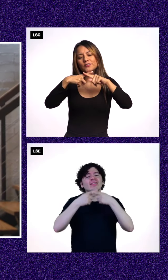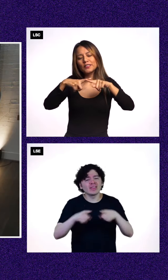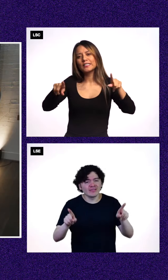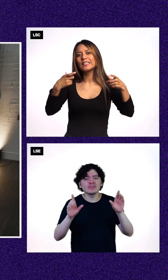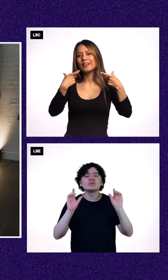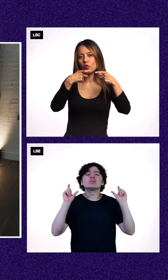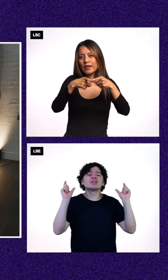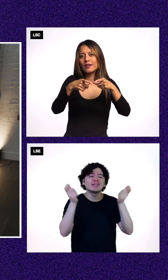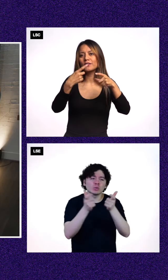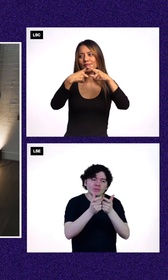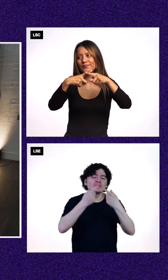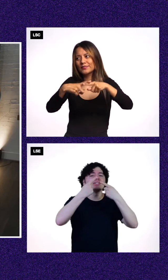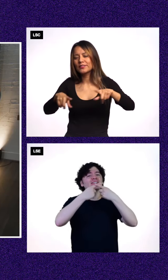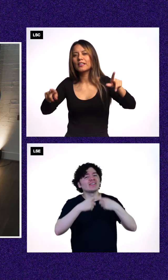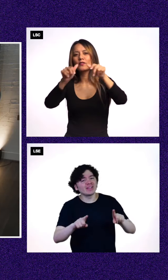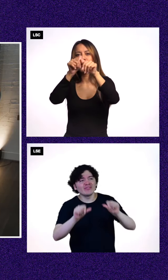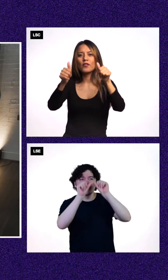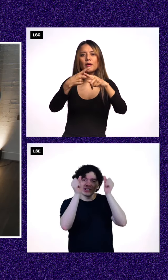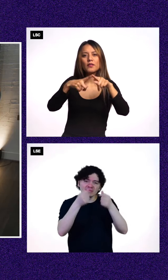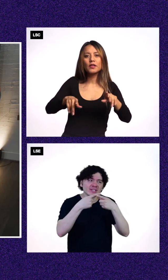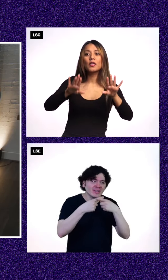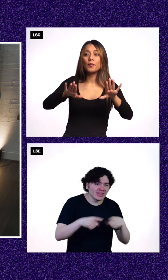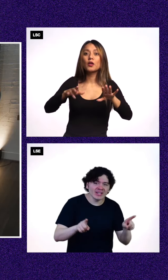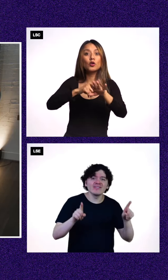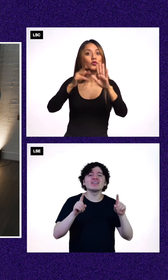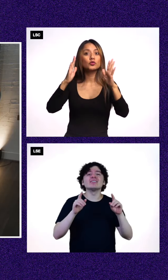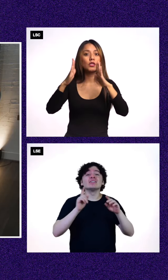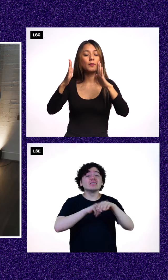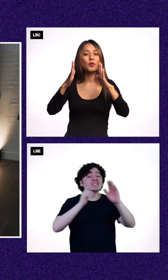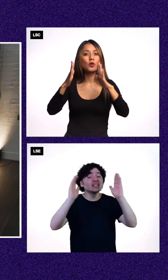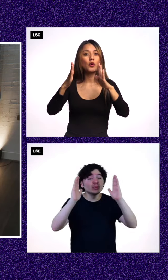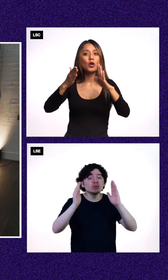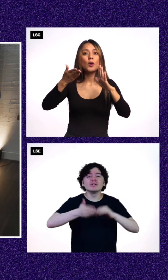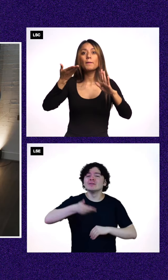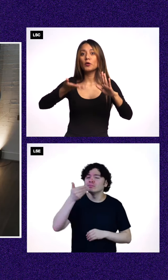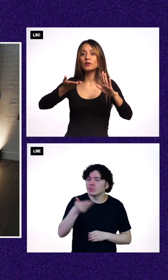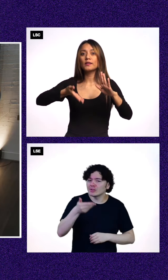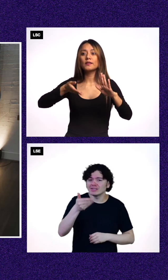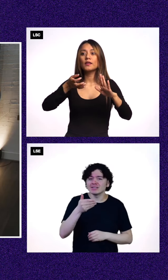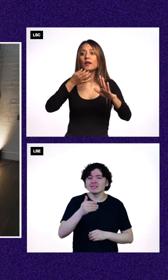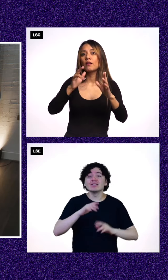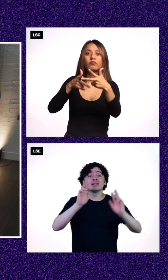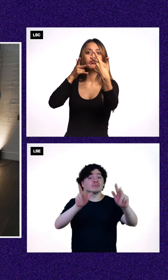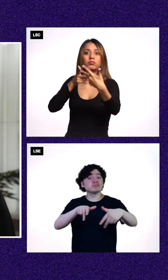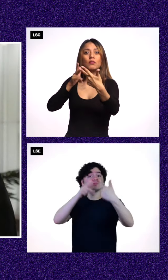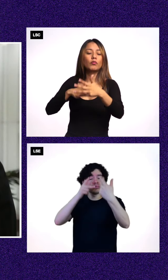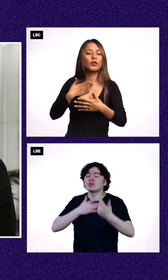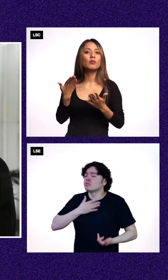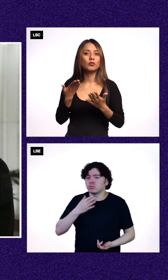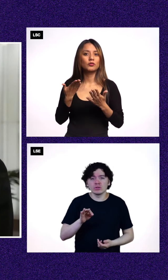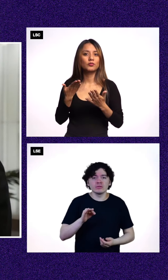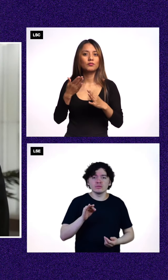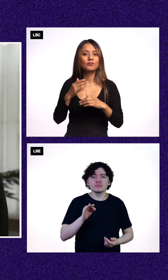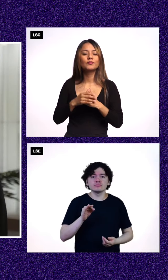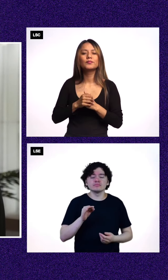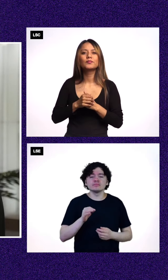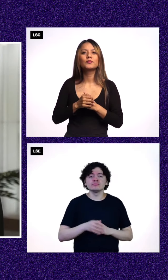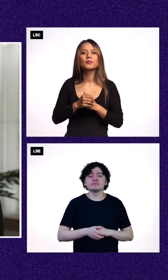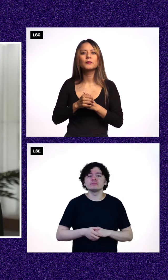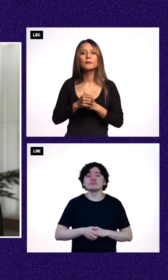pero aún así, tomarnos el tiempo para hacerlo es muy, muy valioso. En Hebreos capítulo 10,